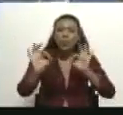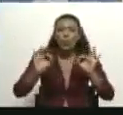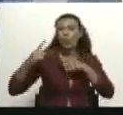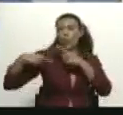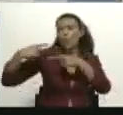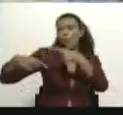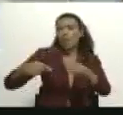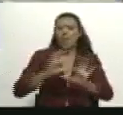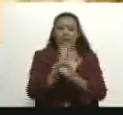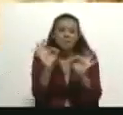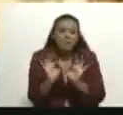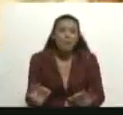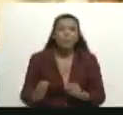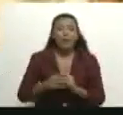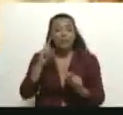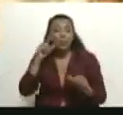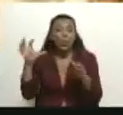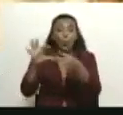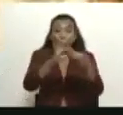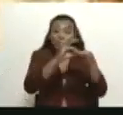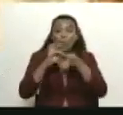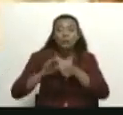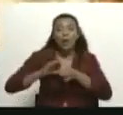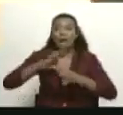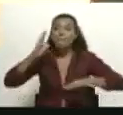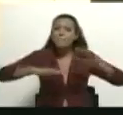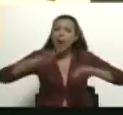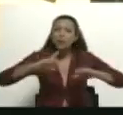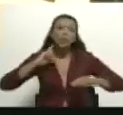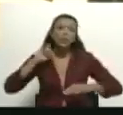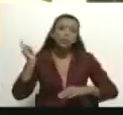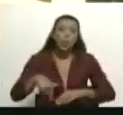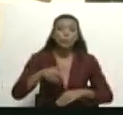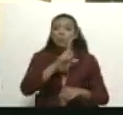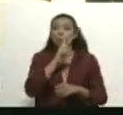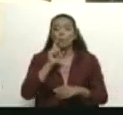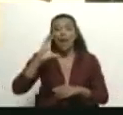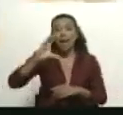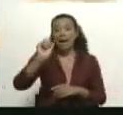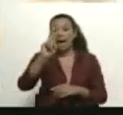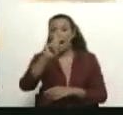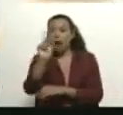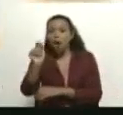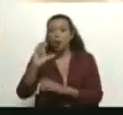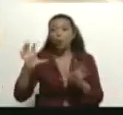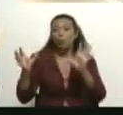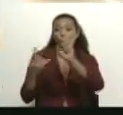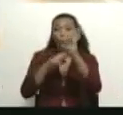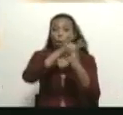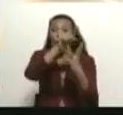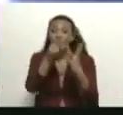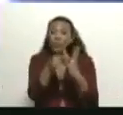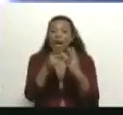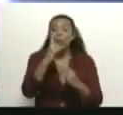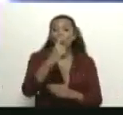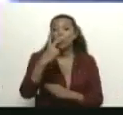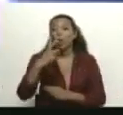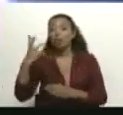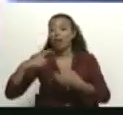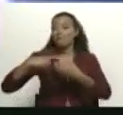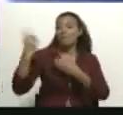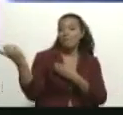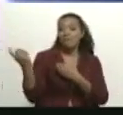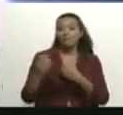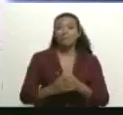herencia. Allí se unieron con el músico guatireño Carlos Hugo y formaron el trío 1, 2, 3 y